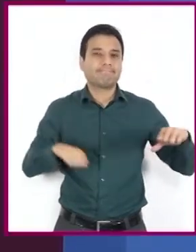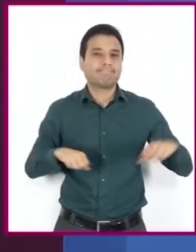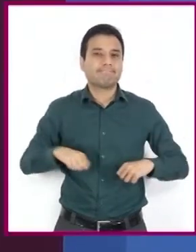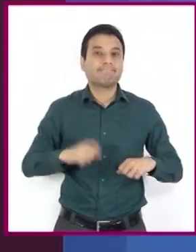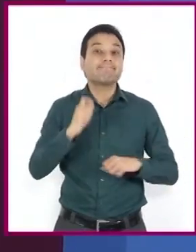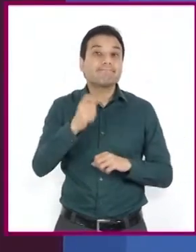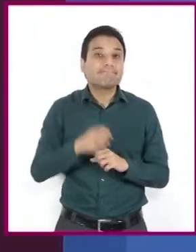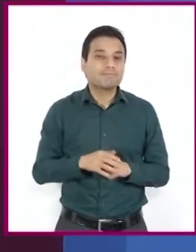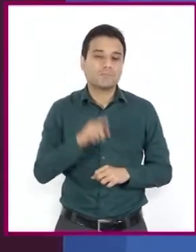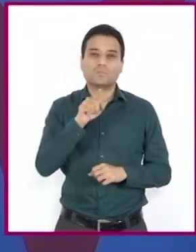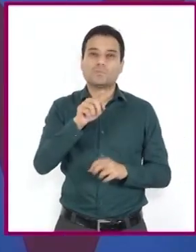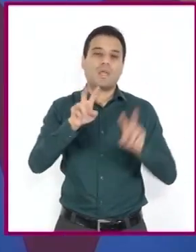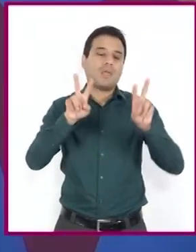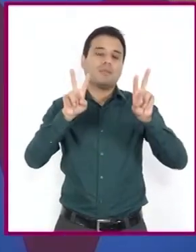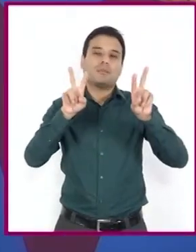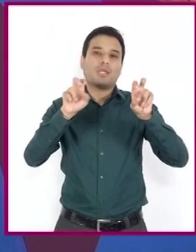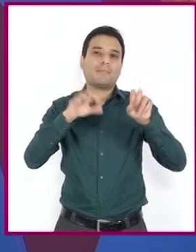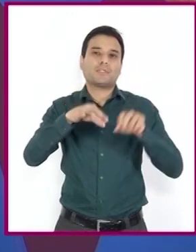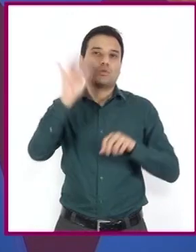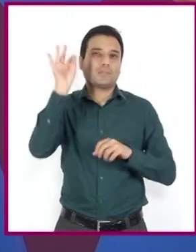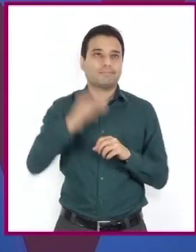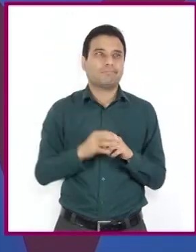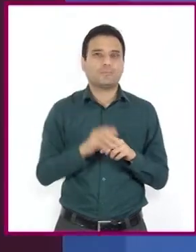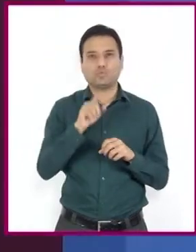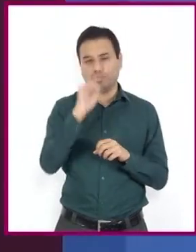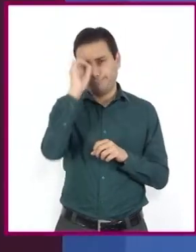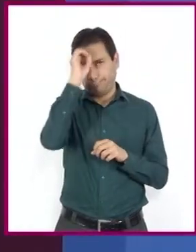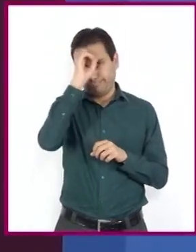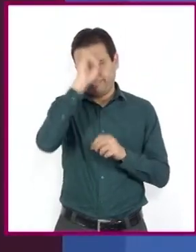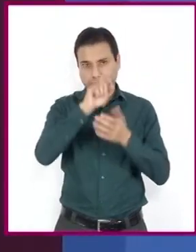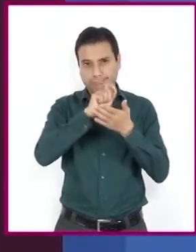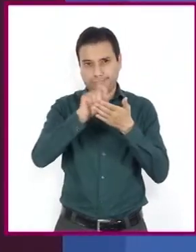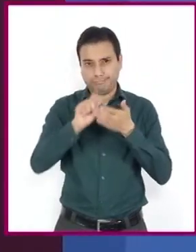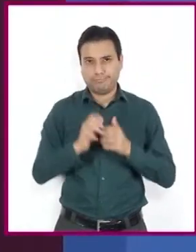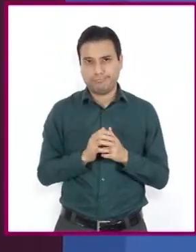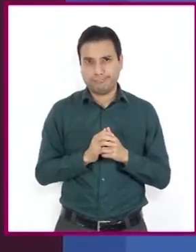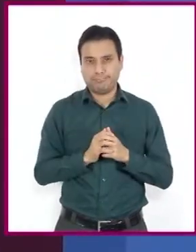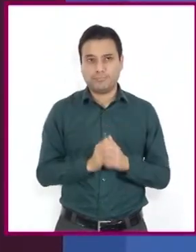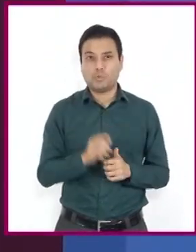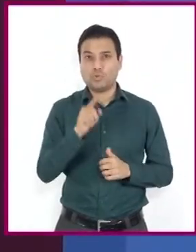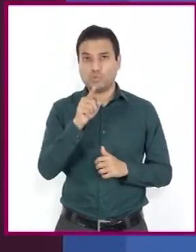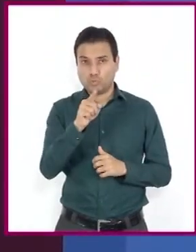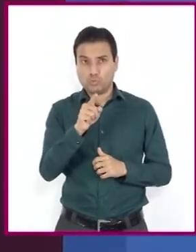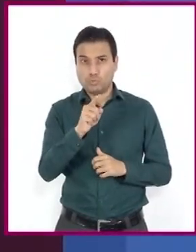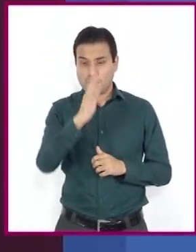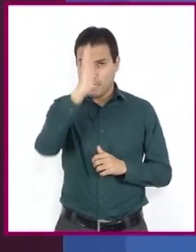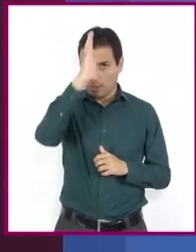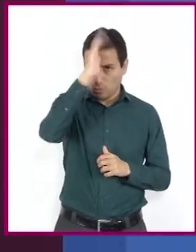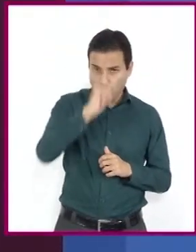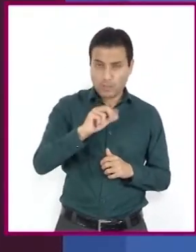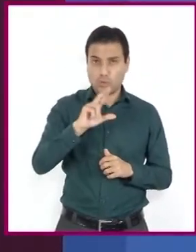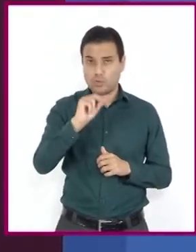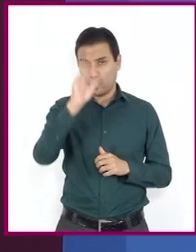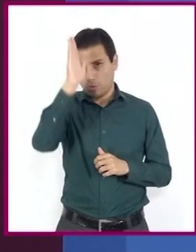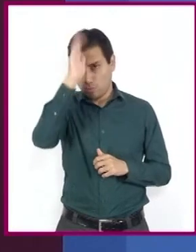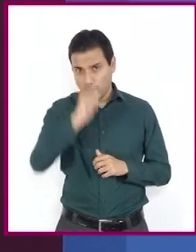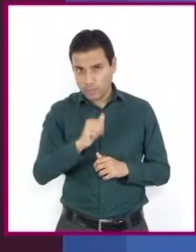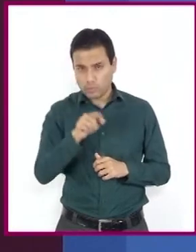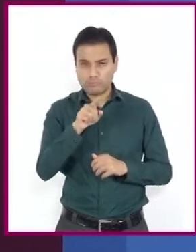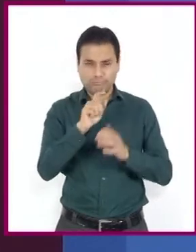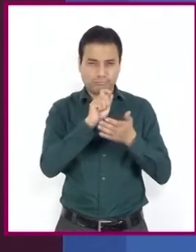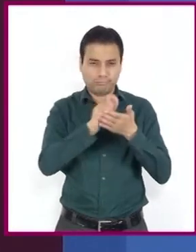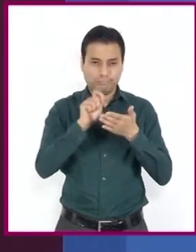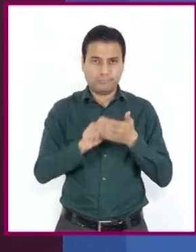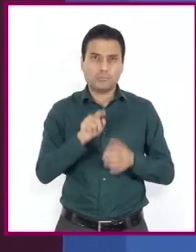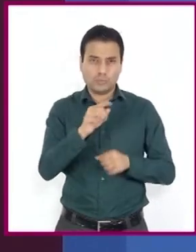un tema sobre el cual deseen opinar, tomar una postura y realizar la investigación. ¿Qué se ha